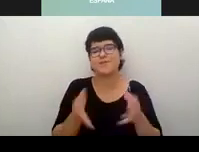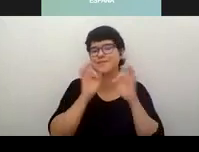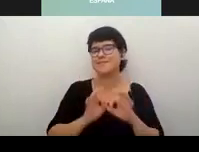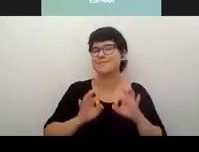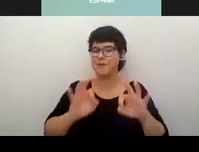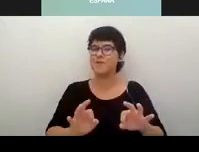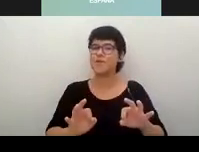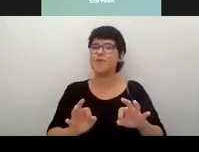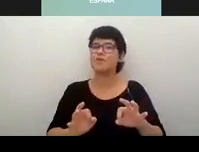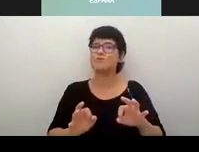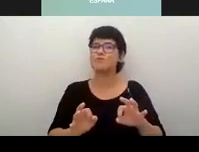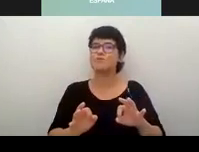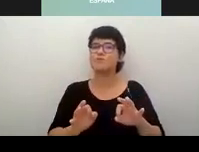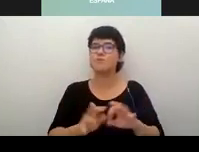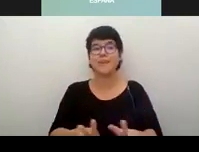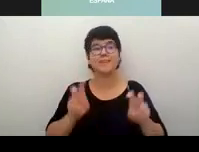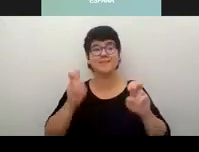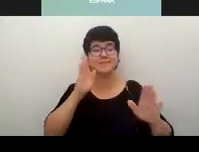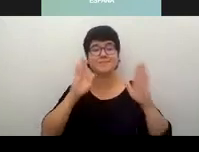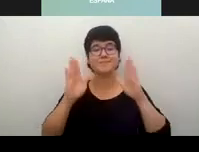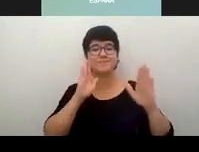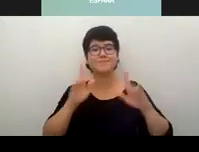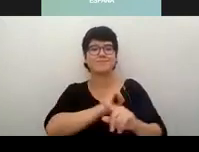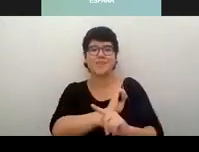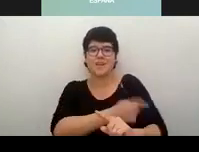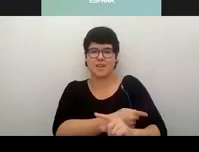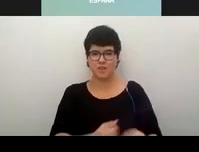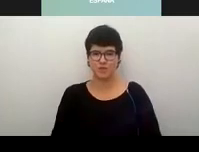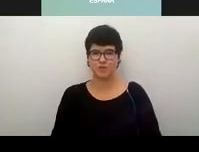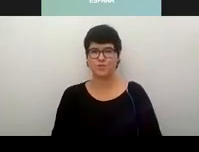específicamente durante la realización de ejercicio físico.